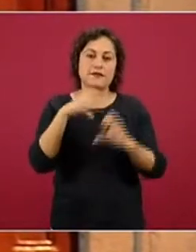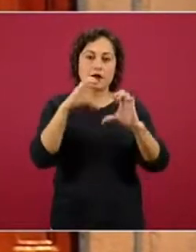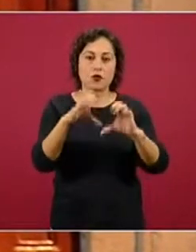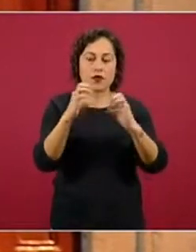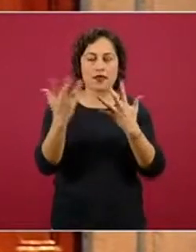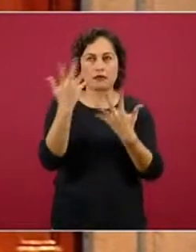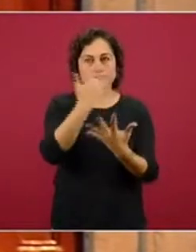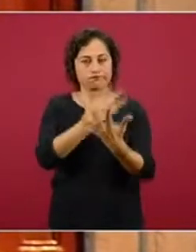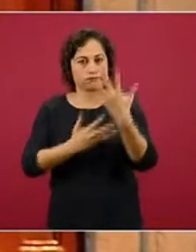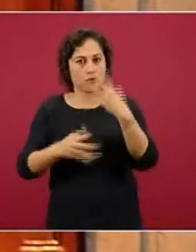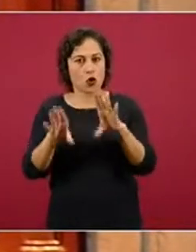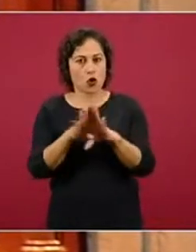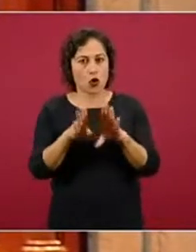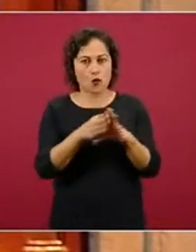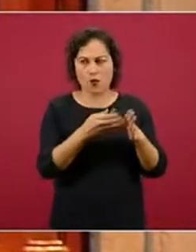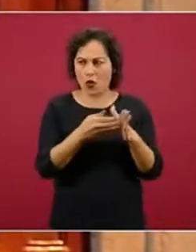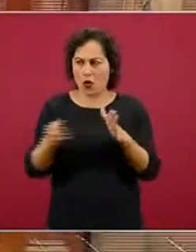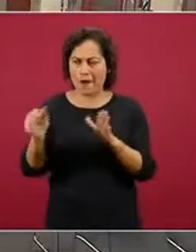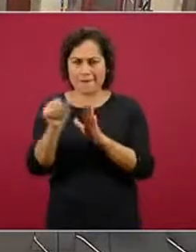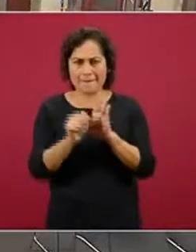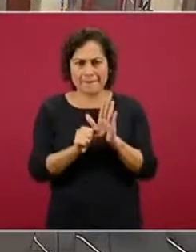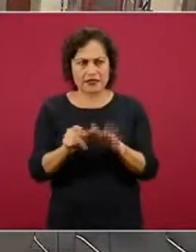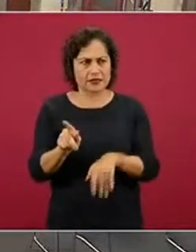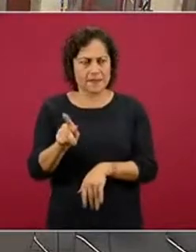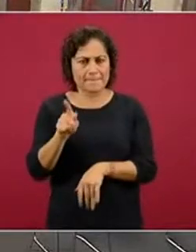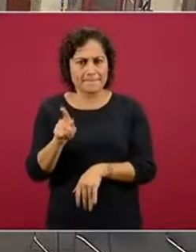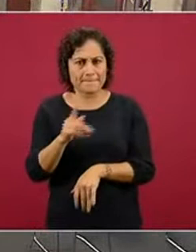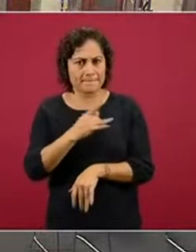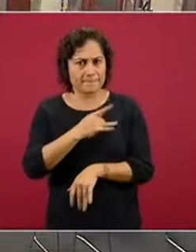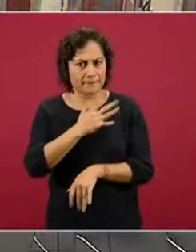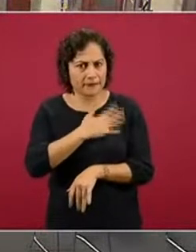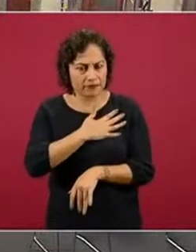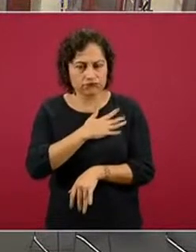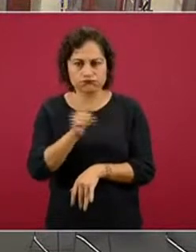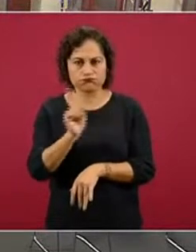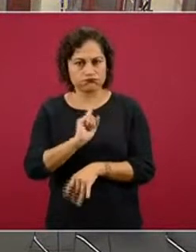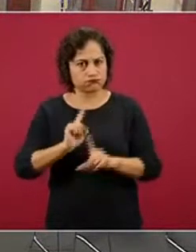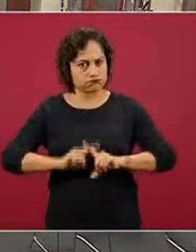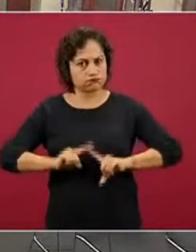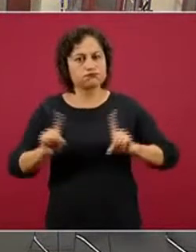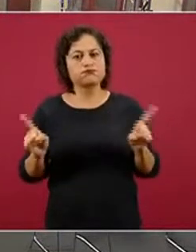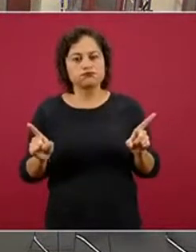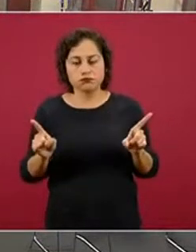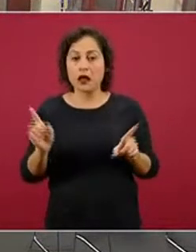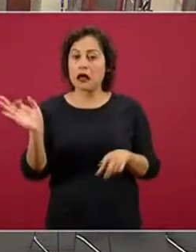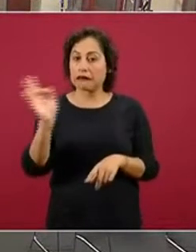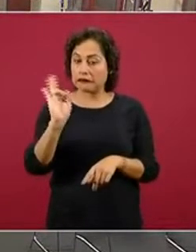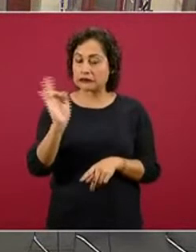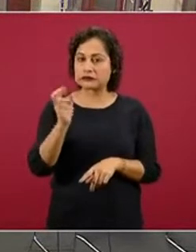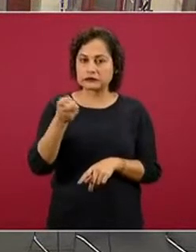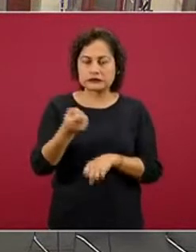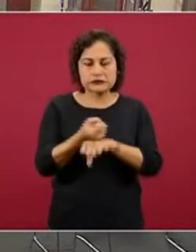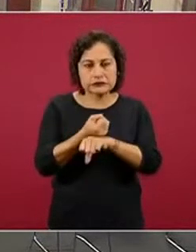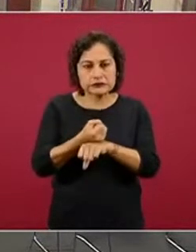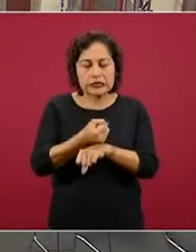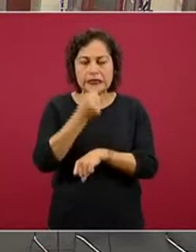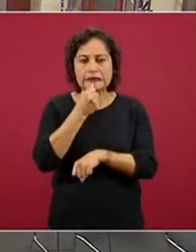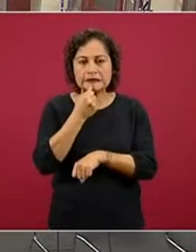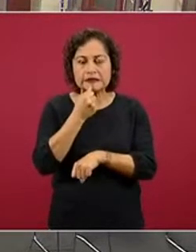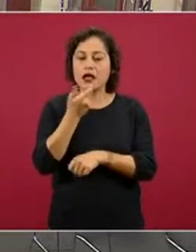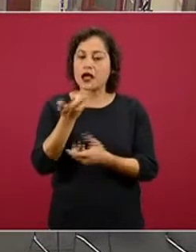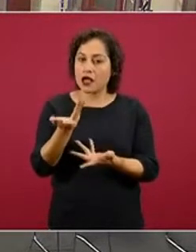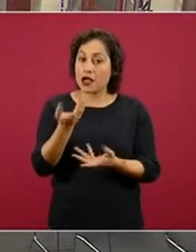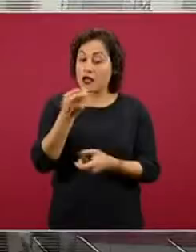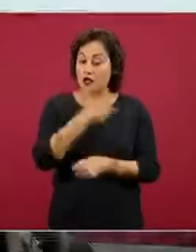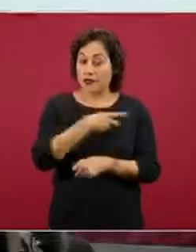o en momentos que no esperarían que fuera el momento de su menstruación o de su periodo, y que tenga este tipo